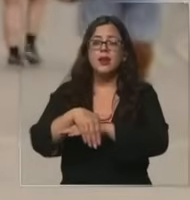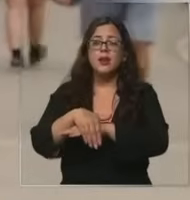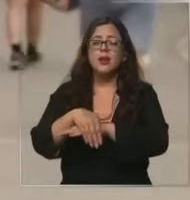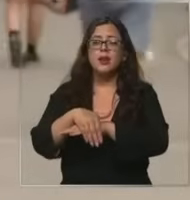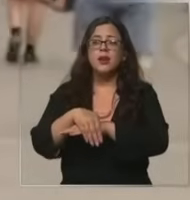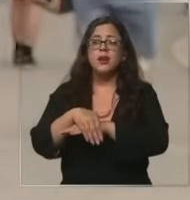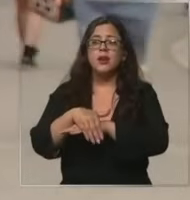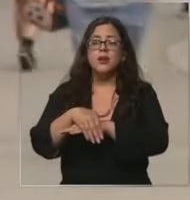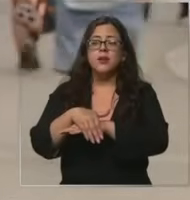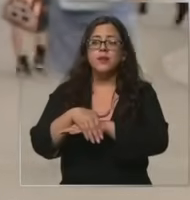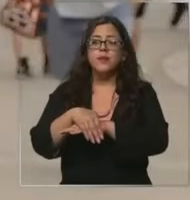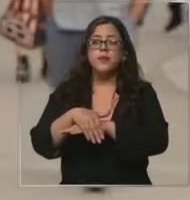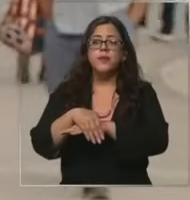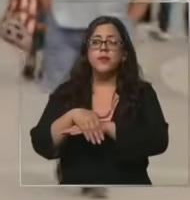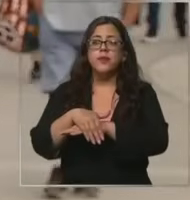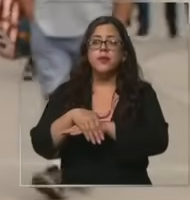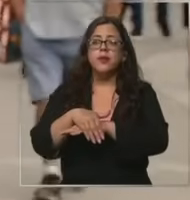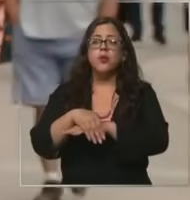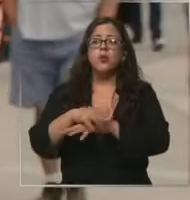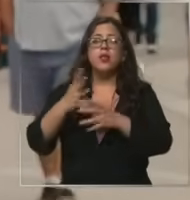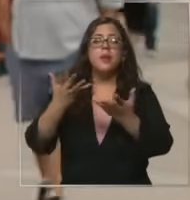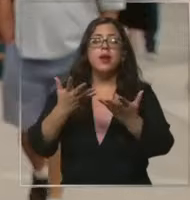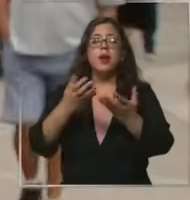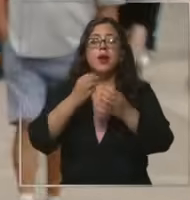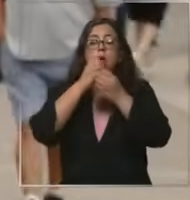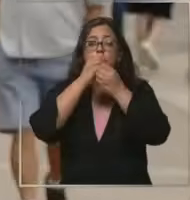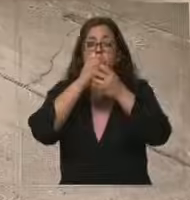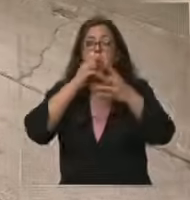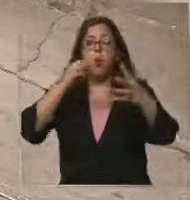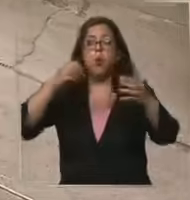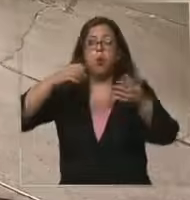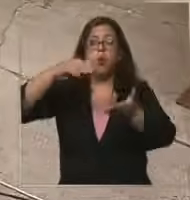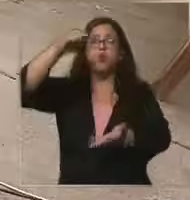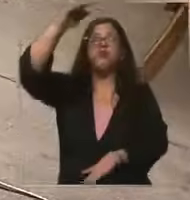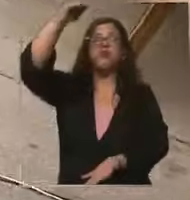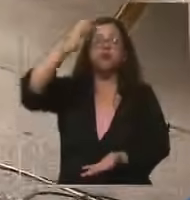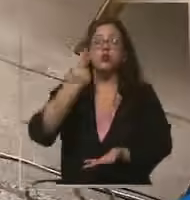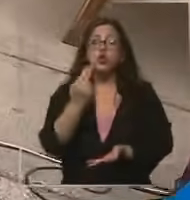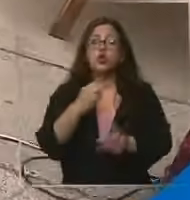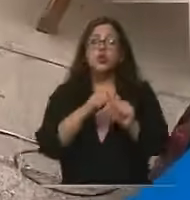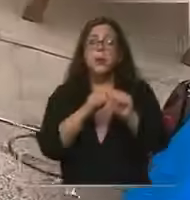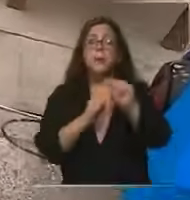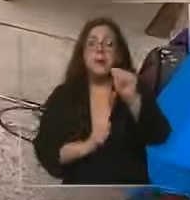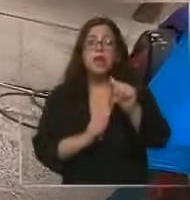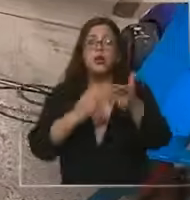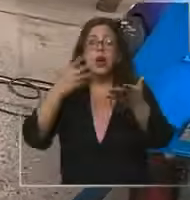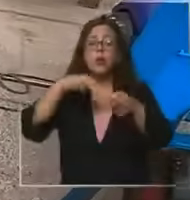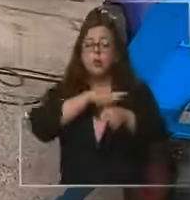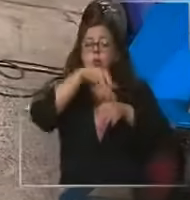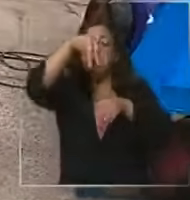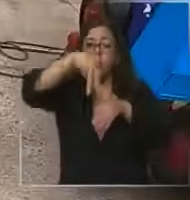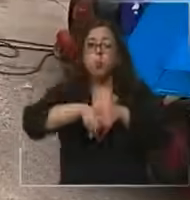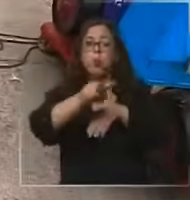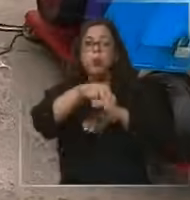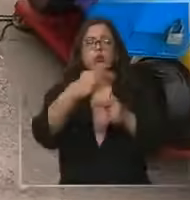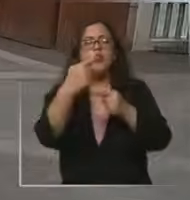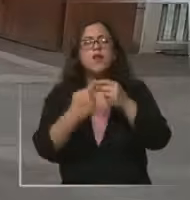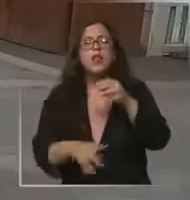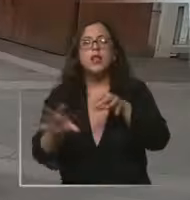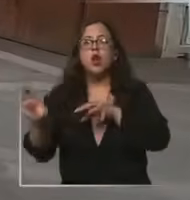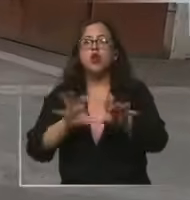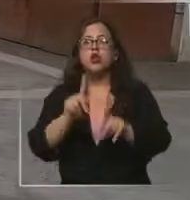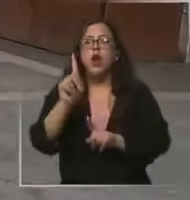una rampla de inflable que tiene como 12 metros de altura. Verdaderas ferias en todos los sentidos. Algunos